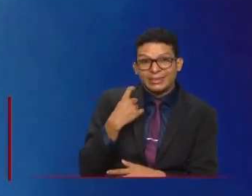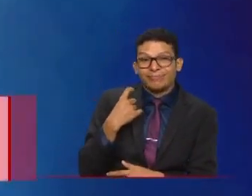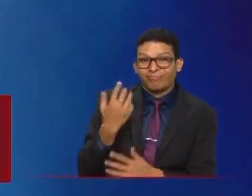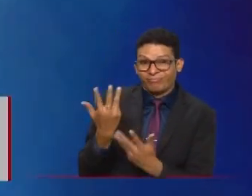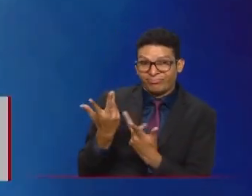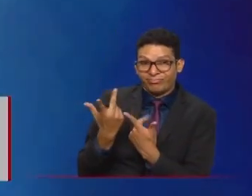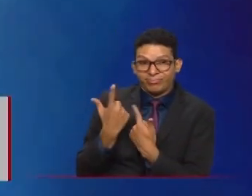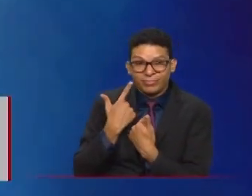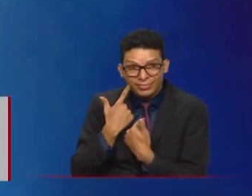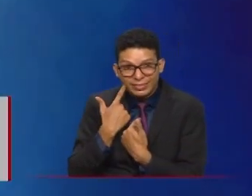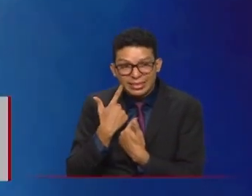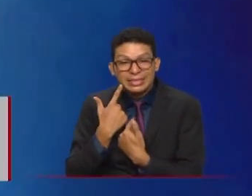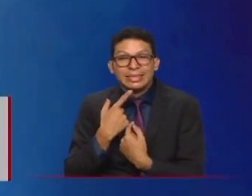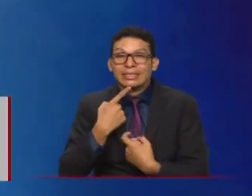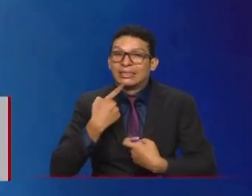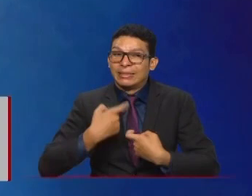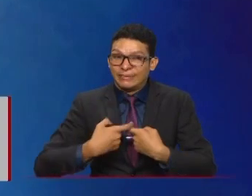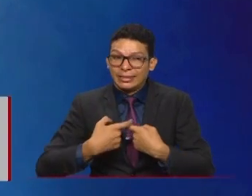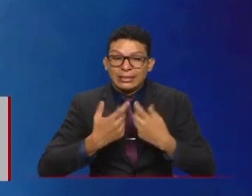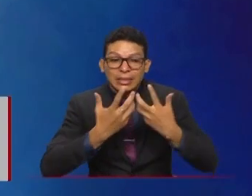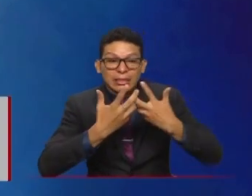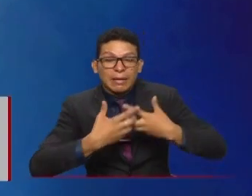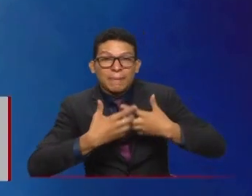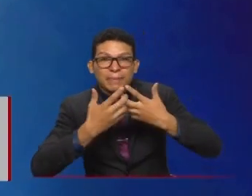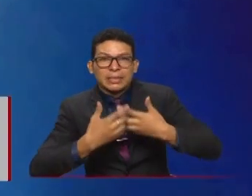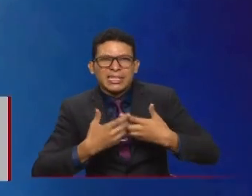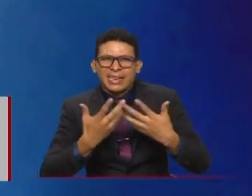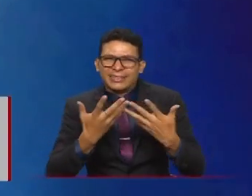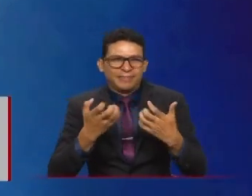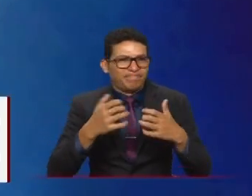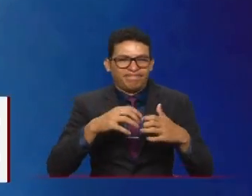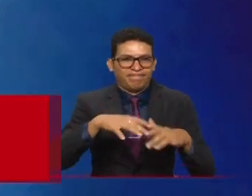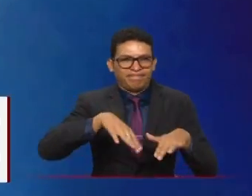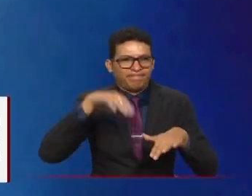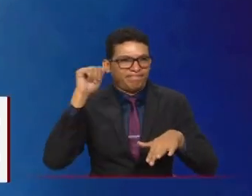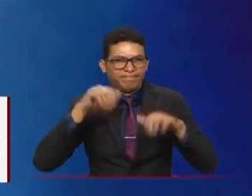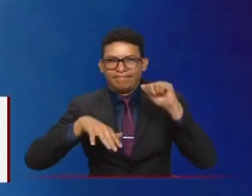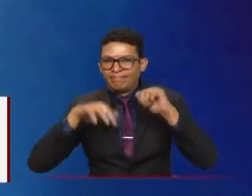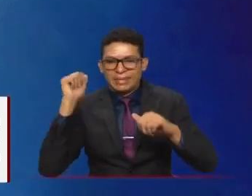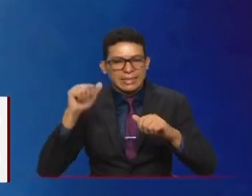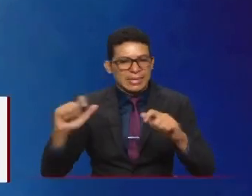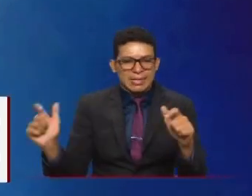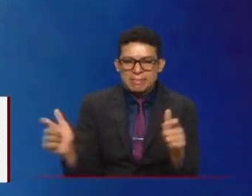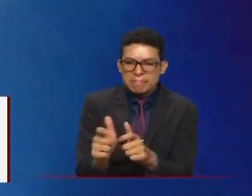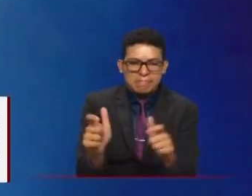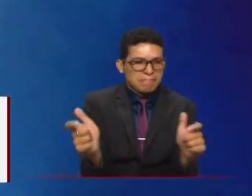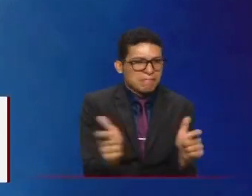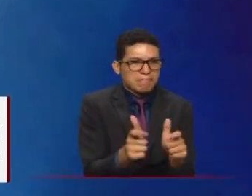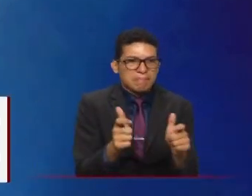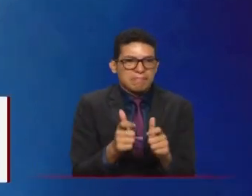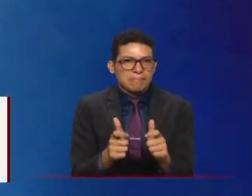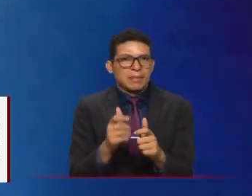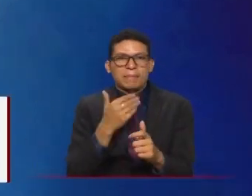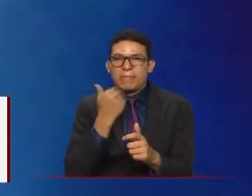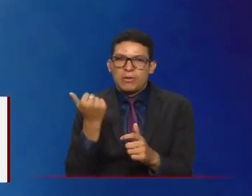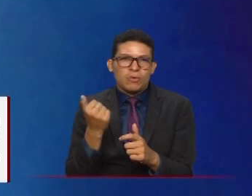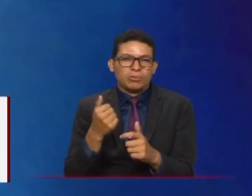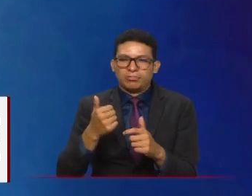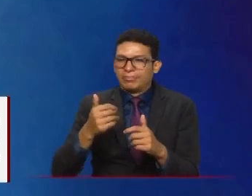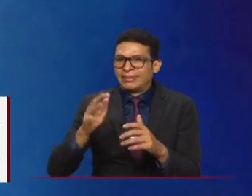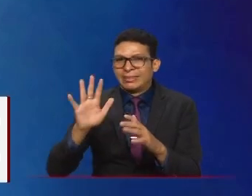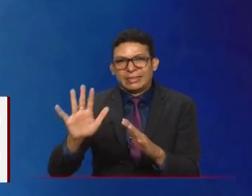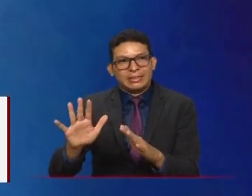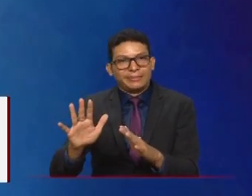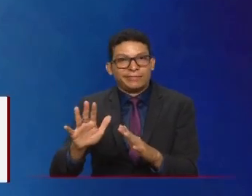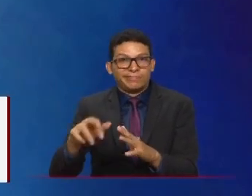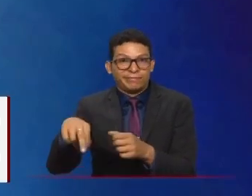lamentablemente hay varias compañías varias empresas que quieren disminuir su capacidad instalada en esa región en esa subregión